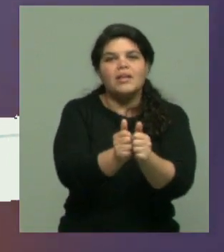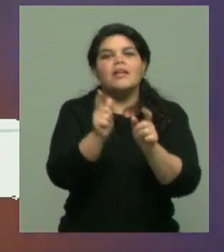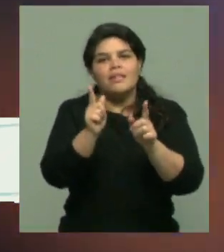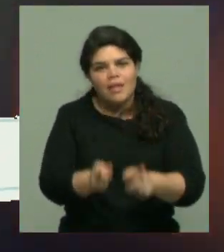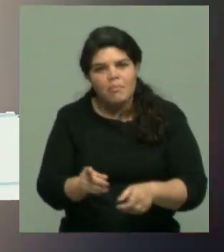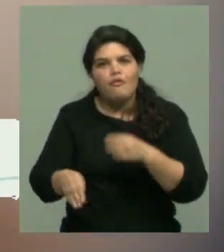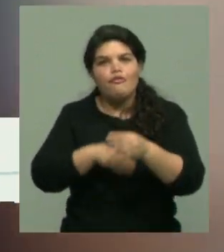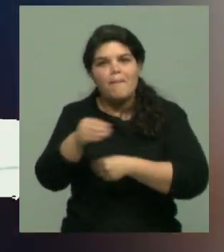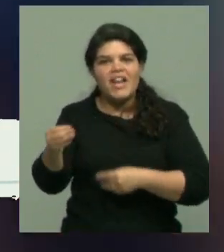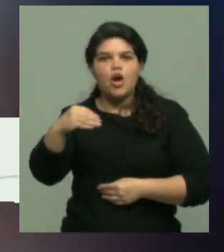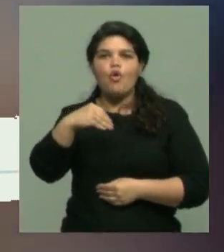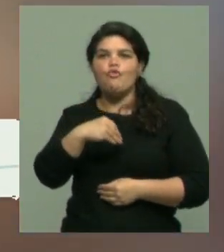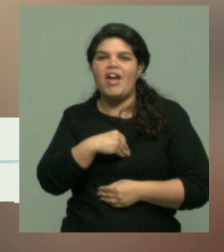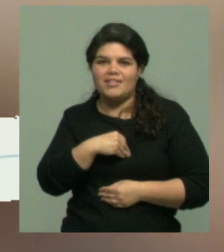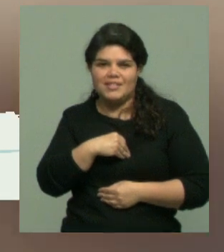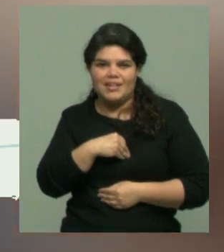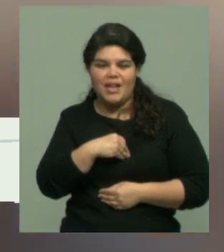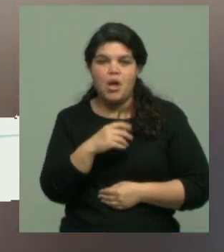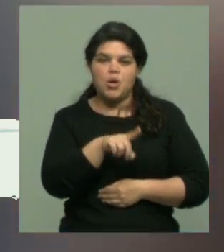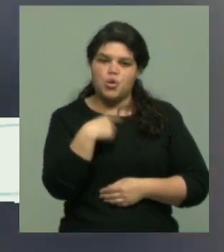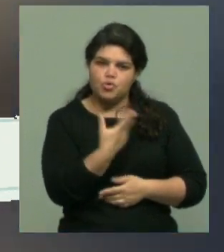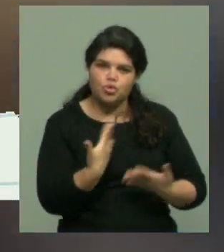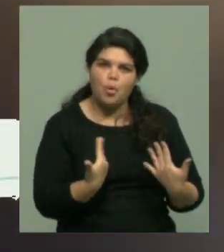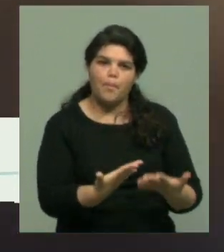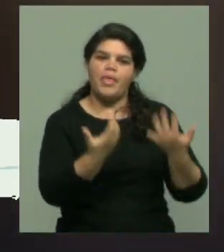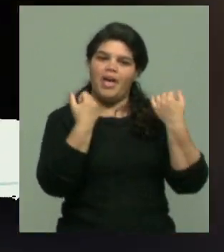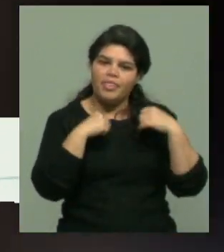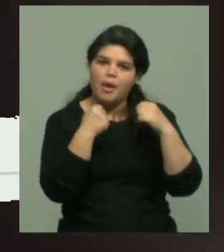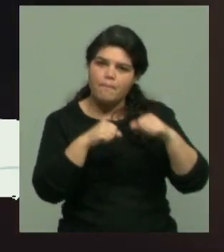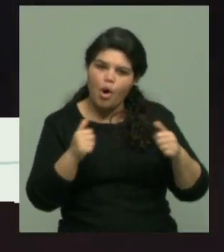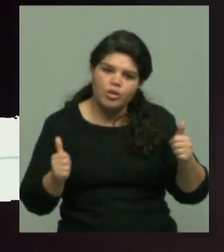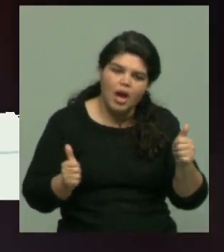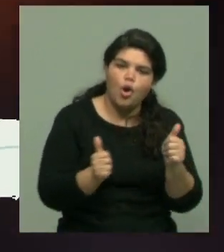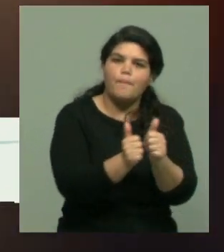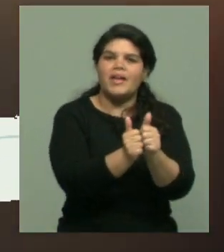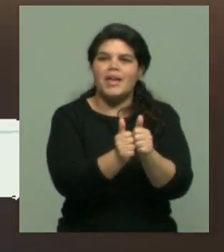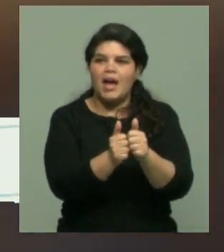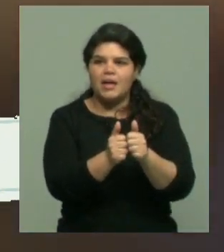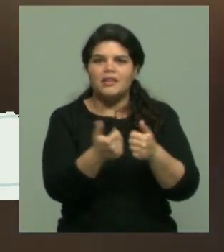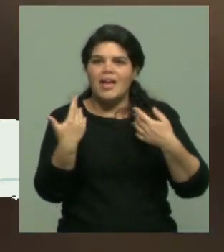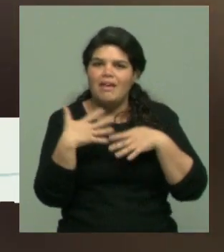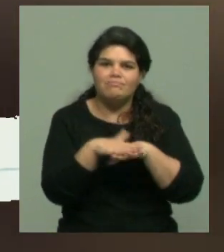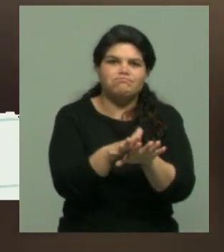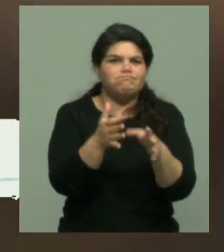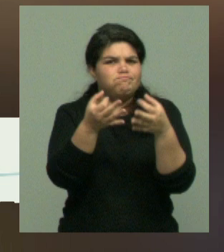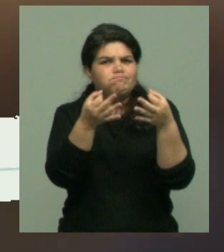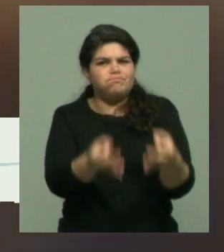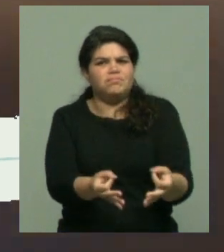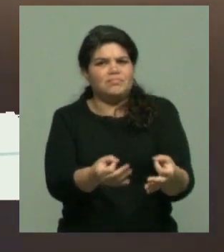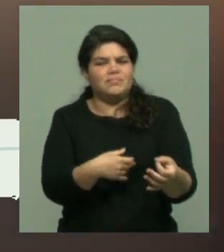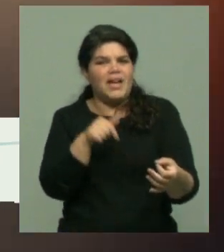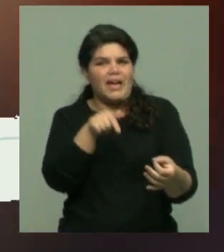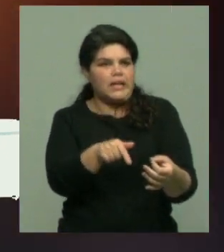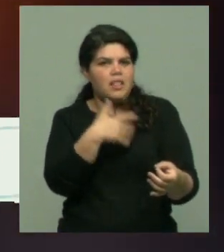la persona y confiar que vamos a poder hacer deporte con él y obviamente lo vamos a poder integrar, que la realidad es que está totalmente integrado a la